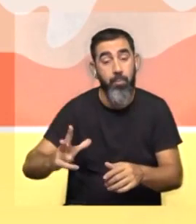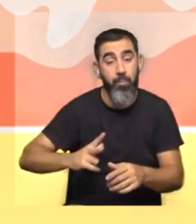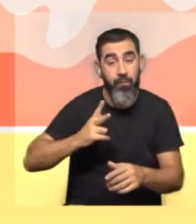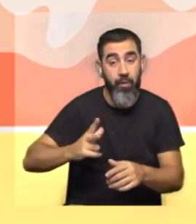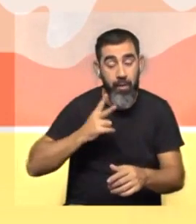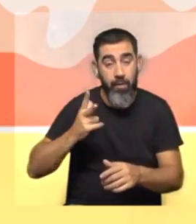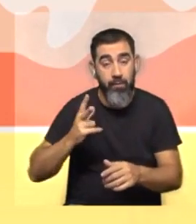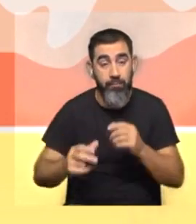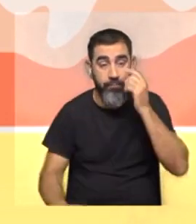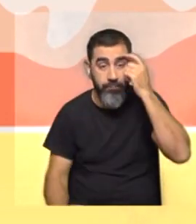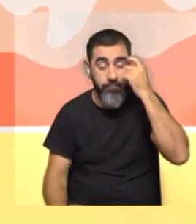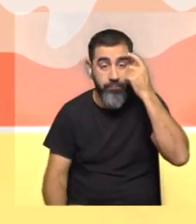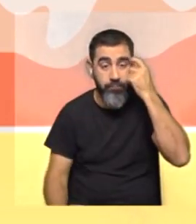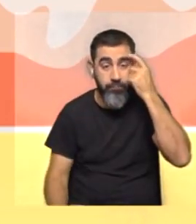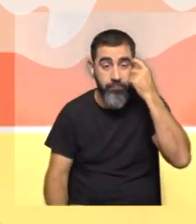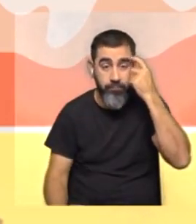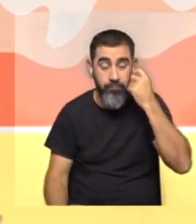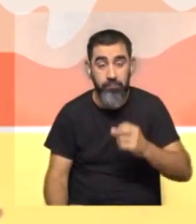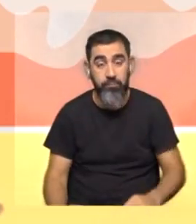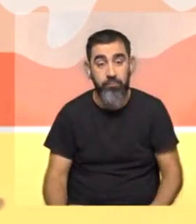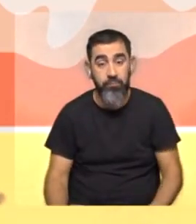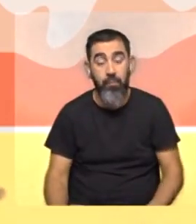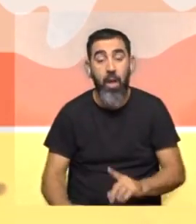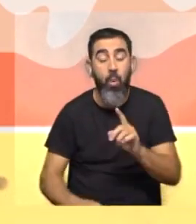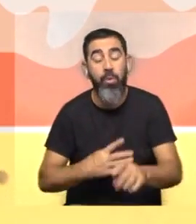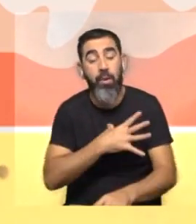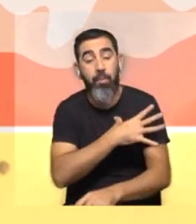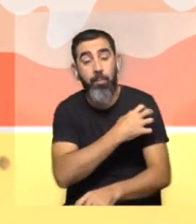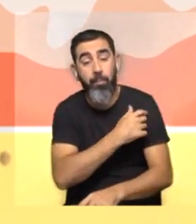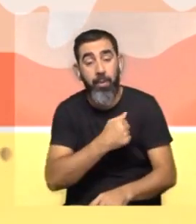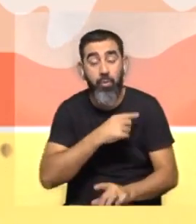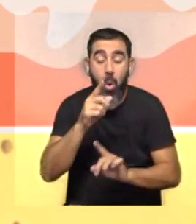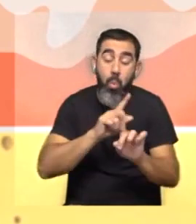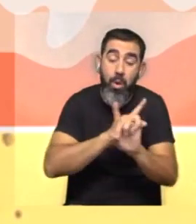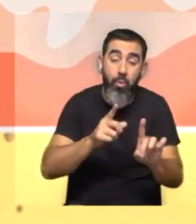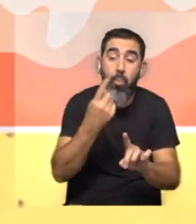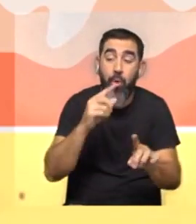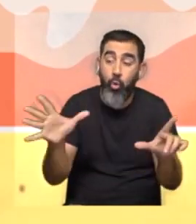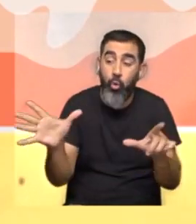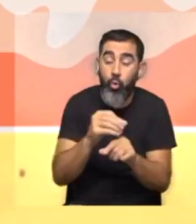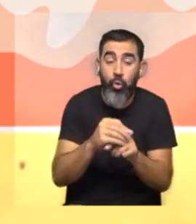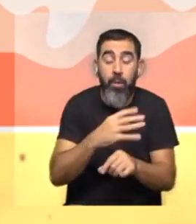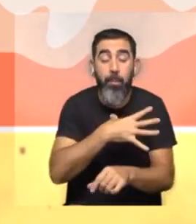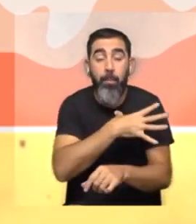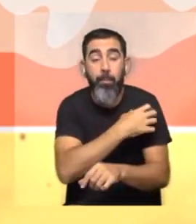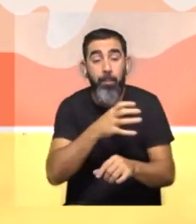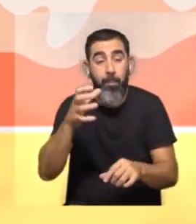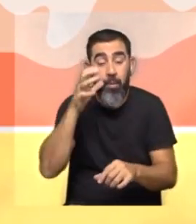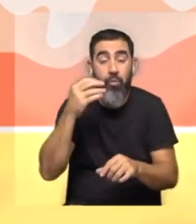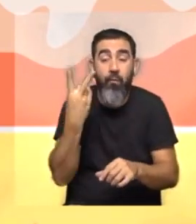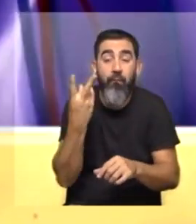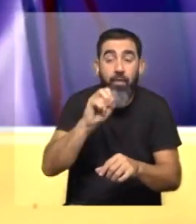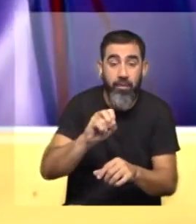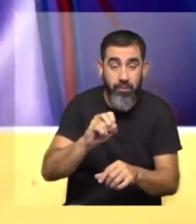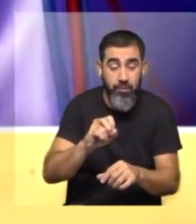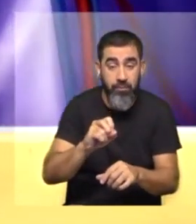privadas, de todas, hay muchas que tienen hipertensión, otras que no, pero todas las que están con presión de riesgo son 20.